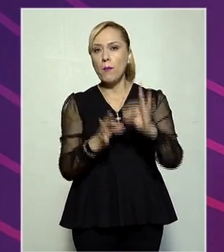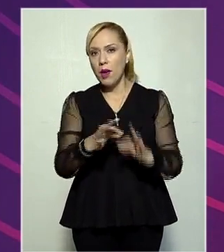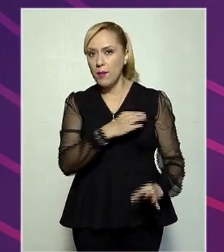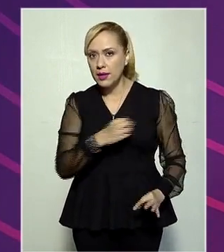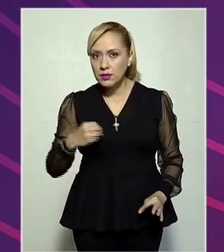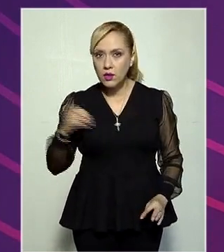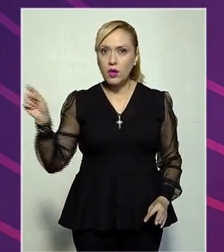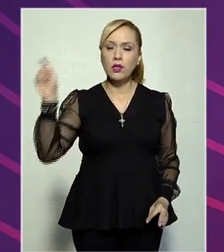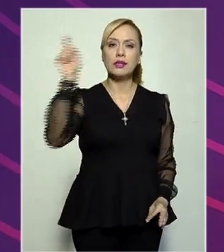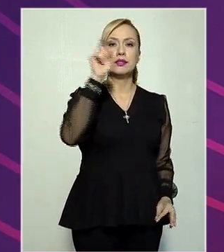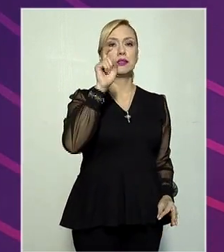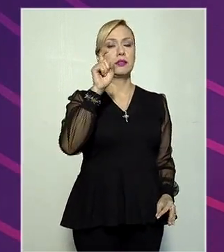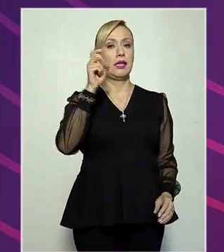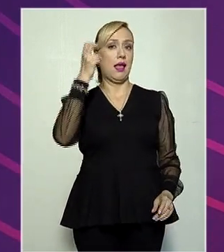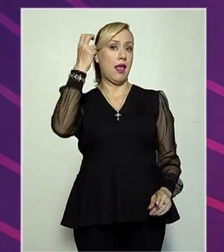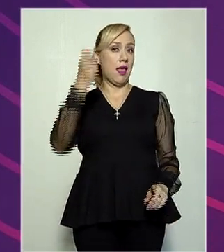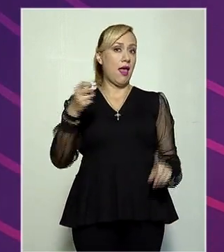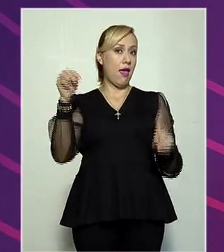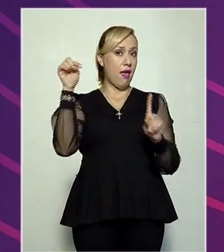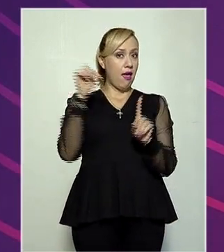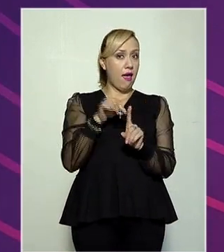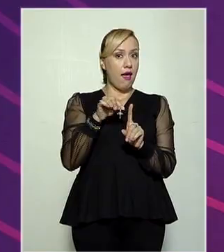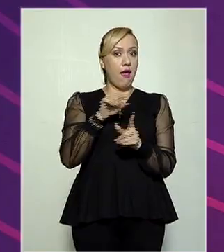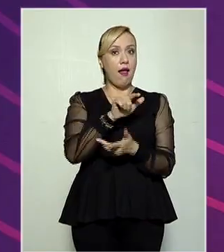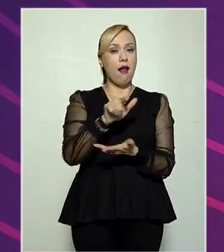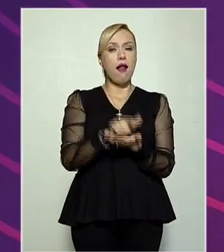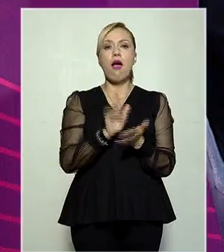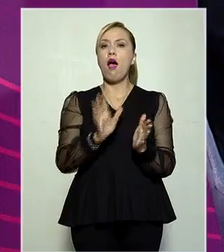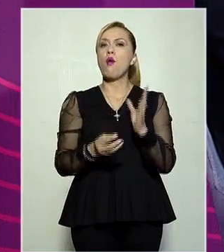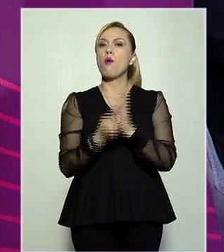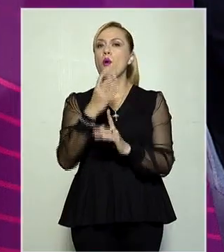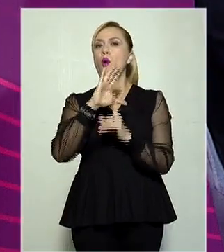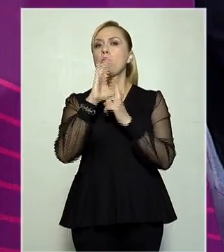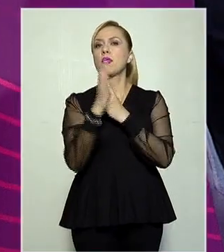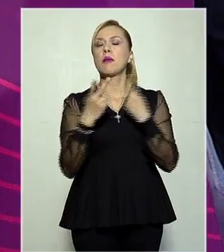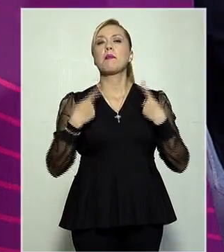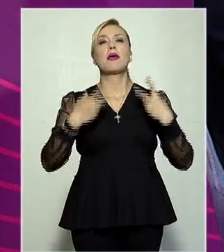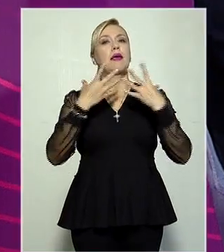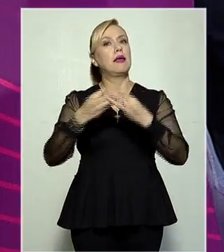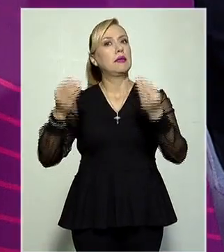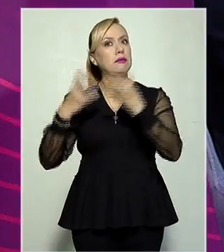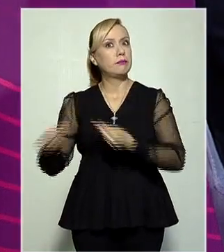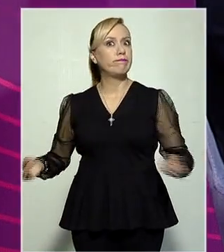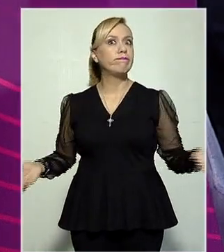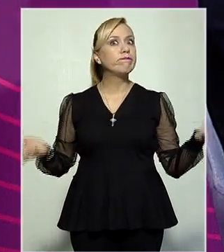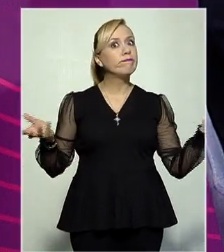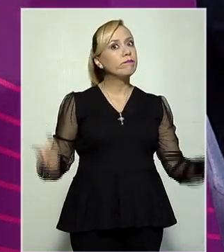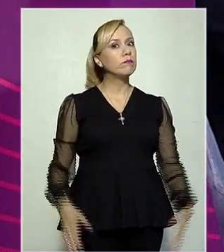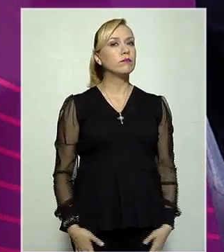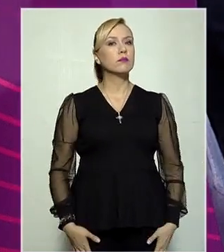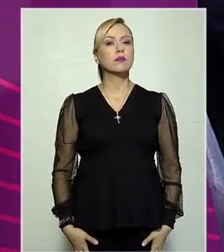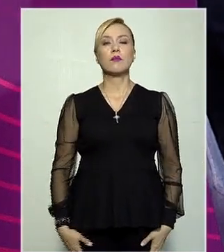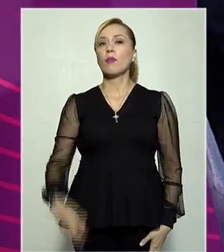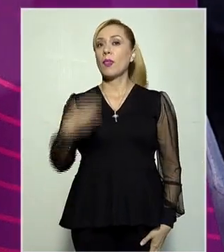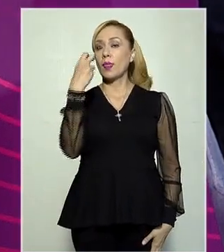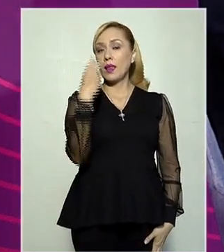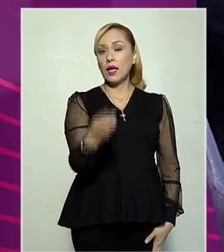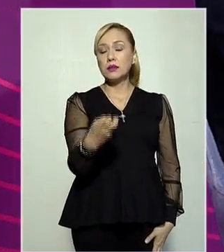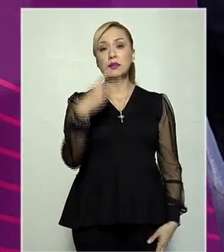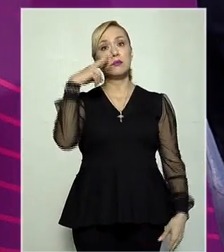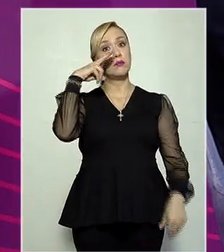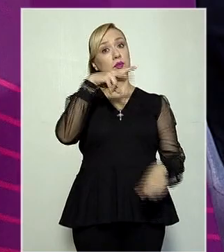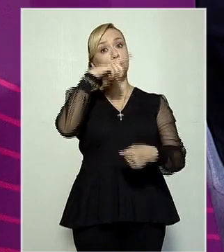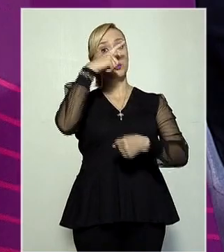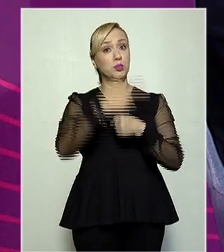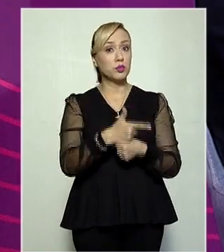obligaciones. Y en este caso, esta convención pues creó un comité, ¿no?, contra las desapariciones forzadas. Y este comité se dio